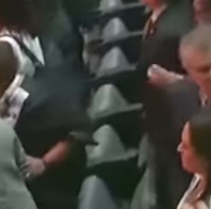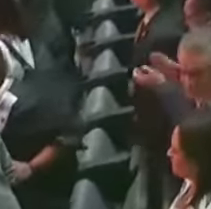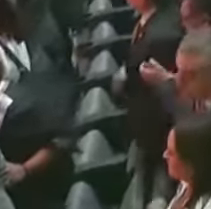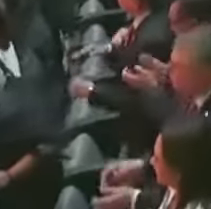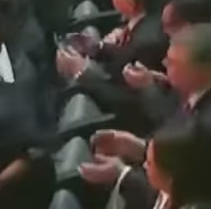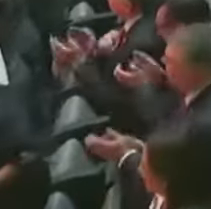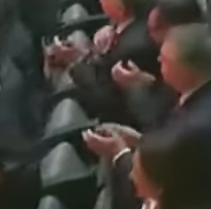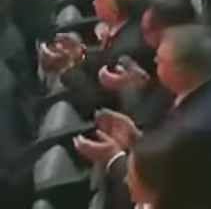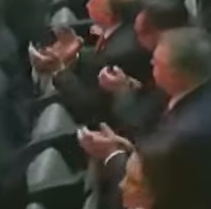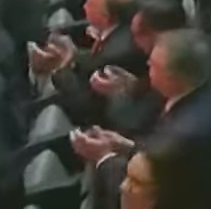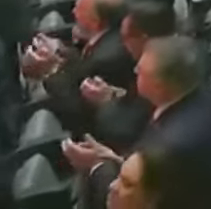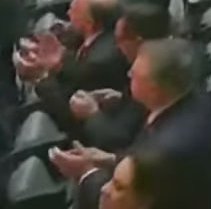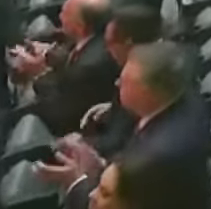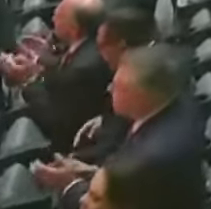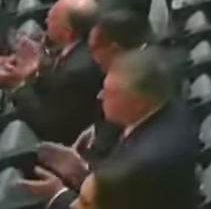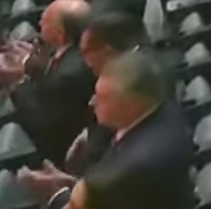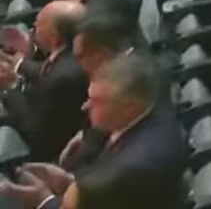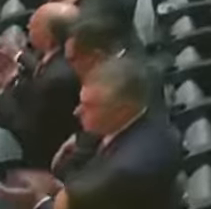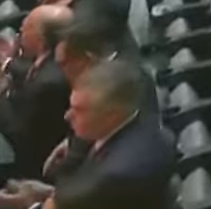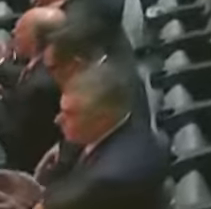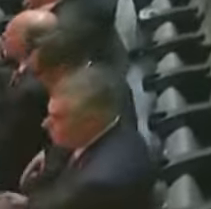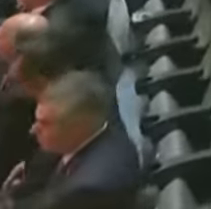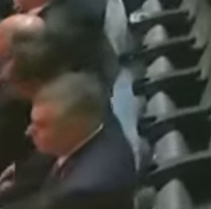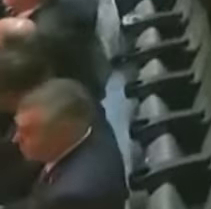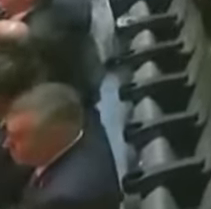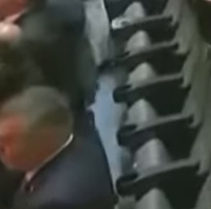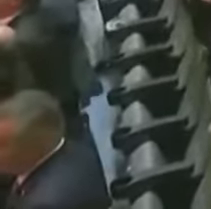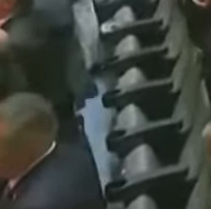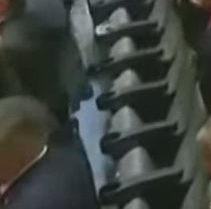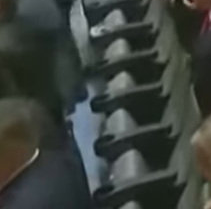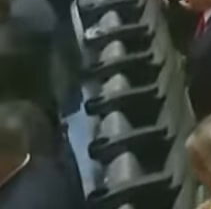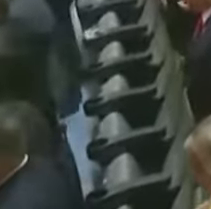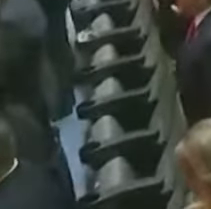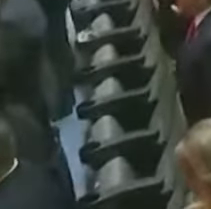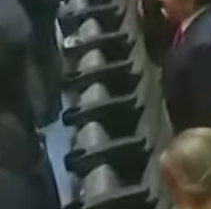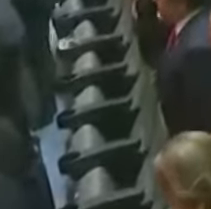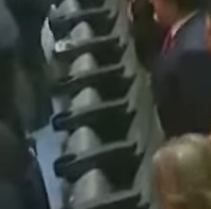tambor. Entonaremos a continuación el himno del Estado de México.